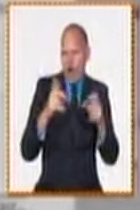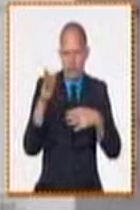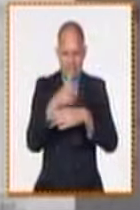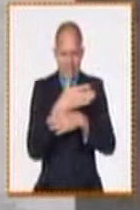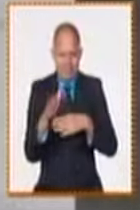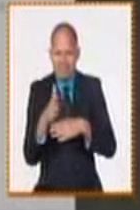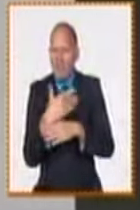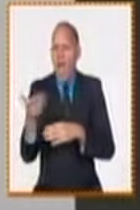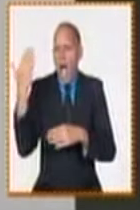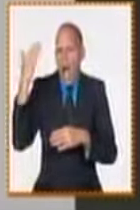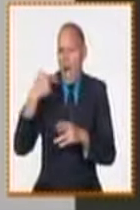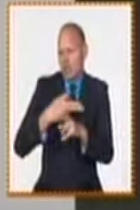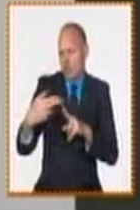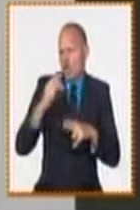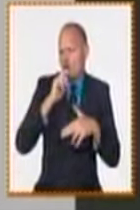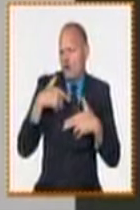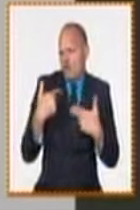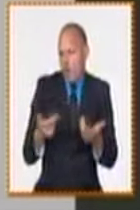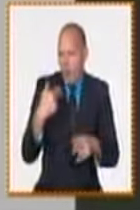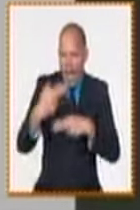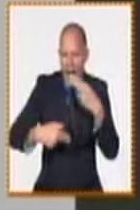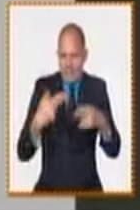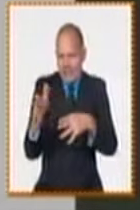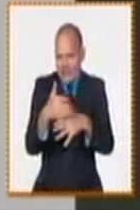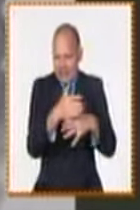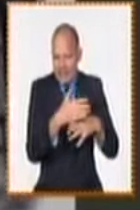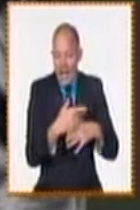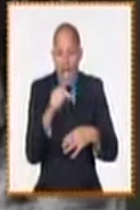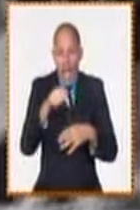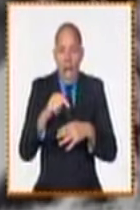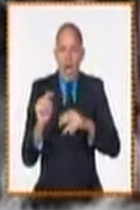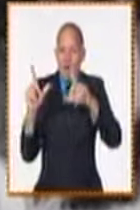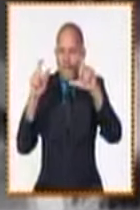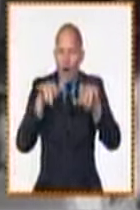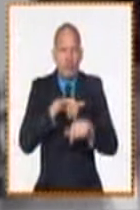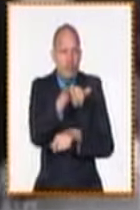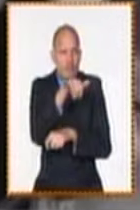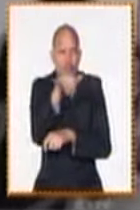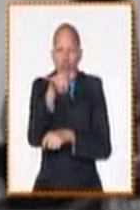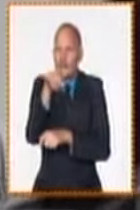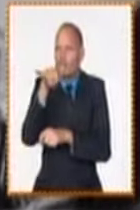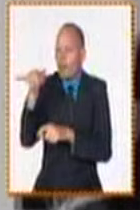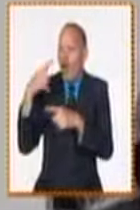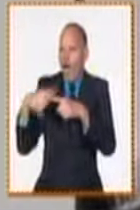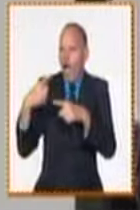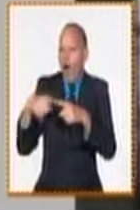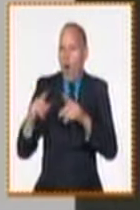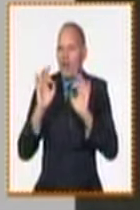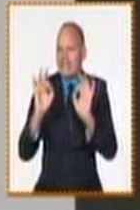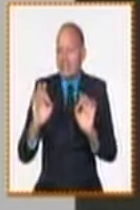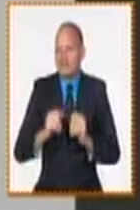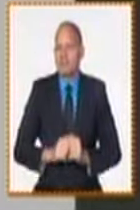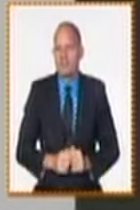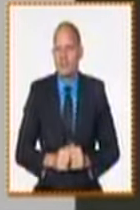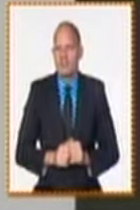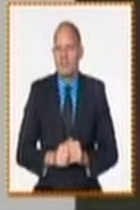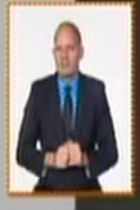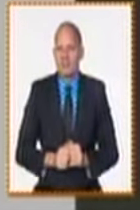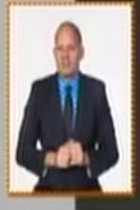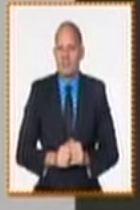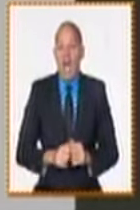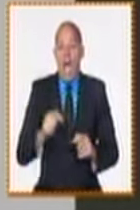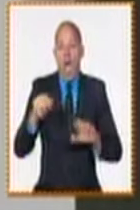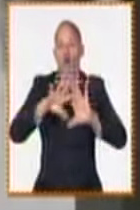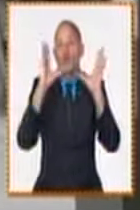relevantes hechos de su historia revolucionaria. Un compendio de sus viajes por el mundo llevando la voz altiva de su pueblo. Una